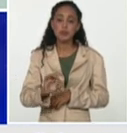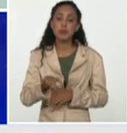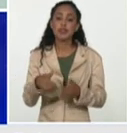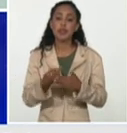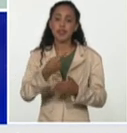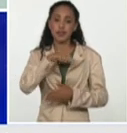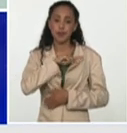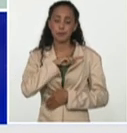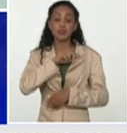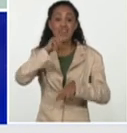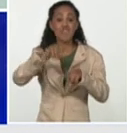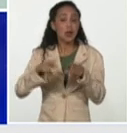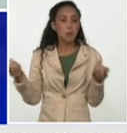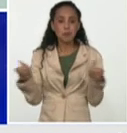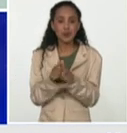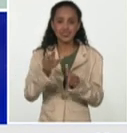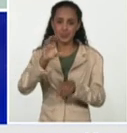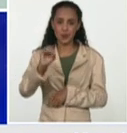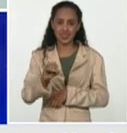casos autóctonos,